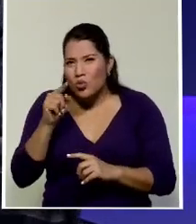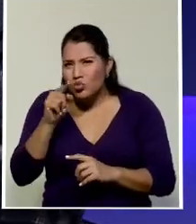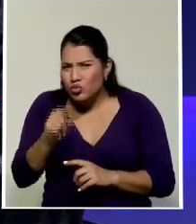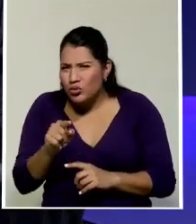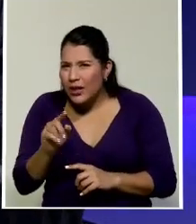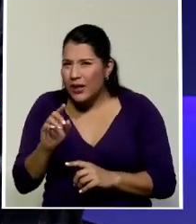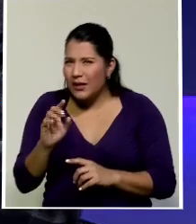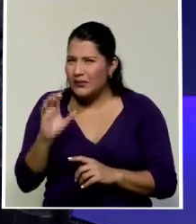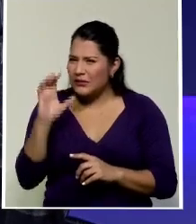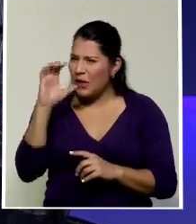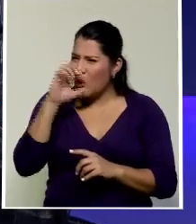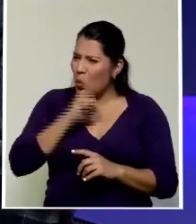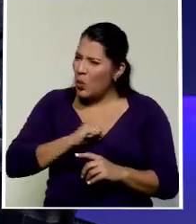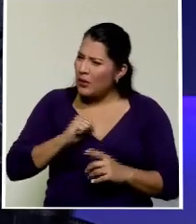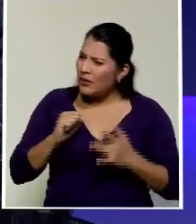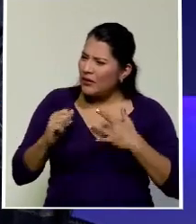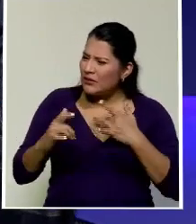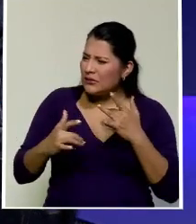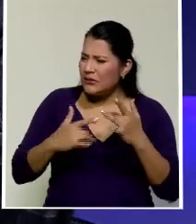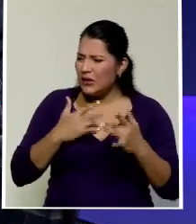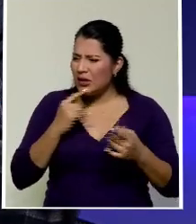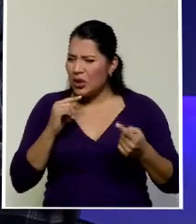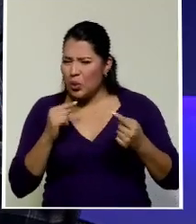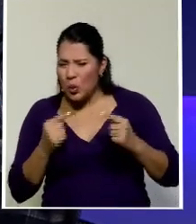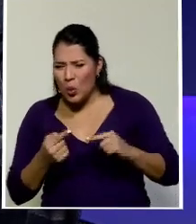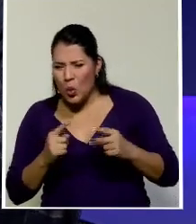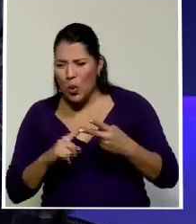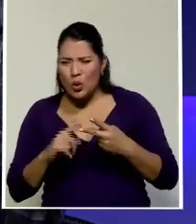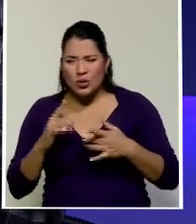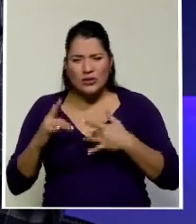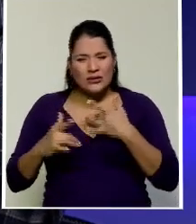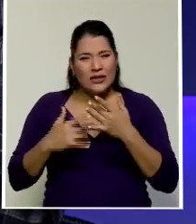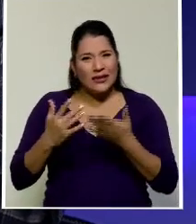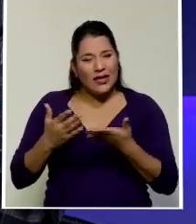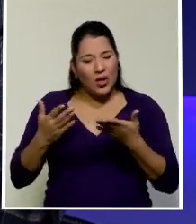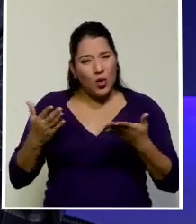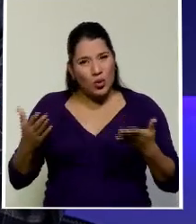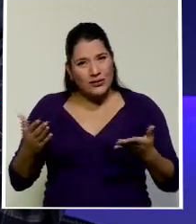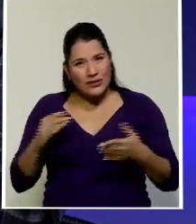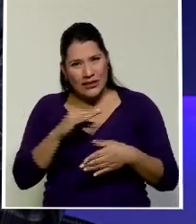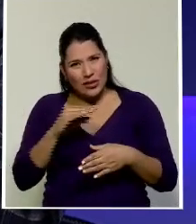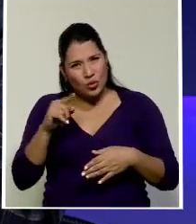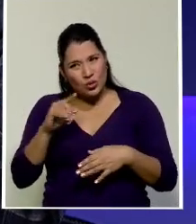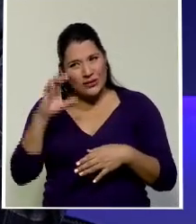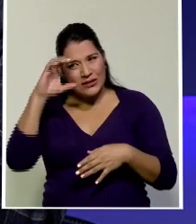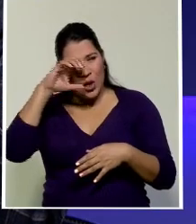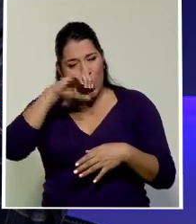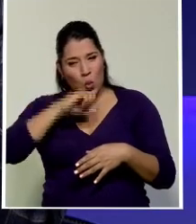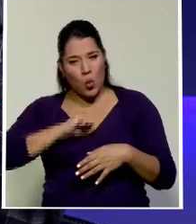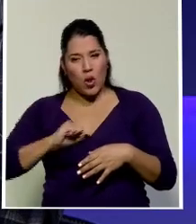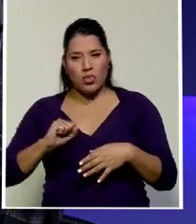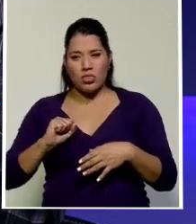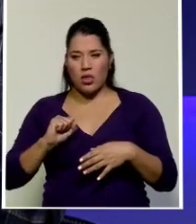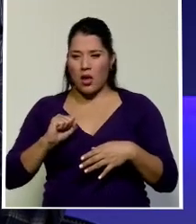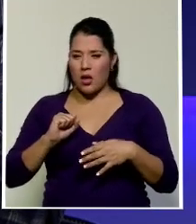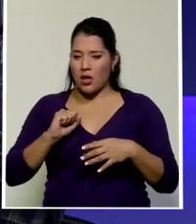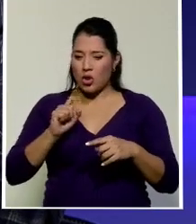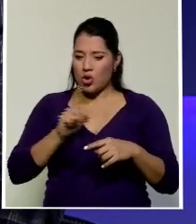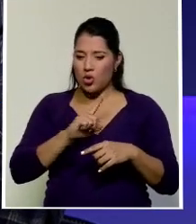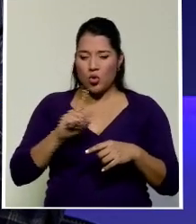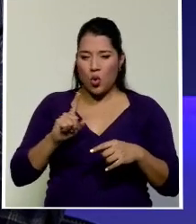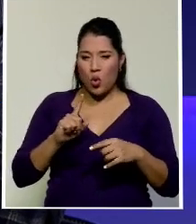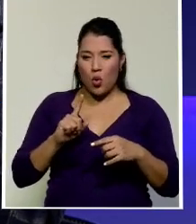materiales celulares y ciertas cosas de tejidos creciendo y te das cuenta que las cosas responden de diferentes formas en tus